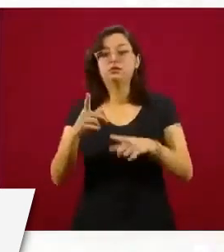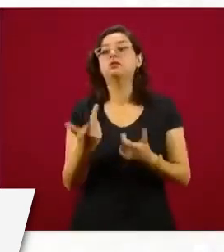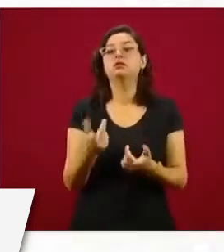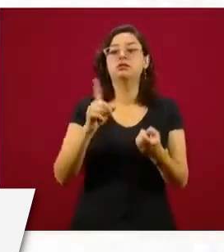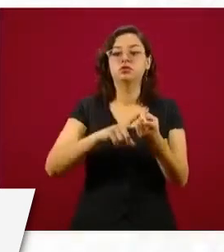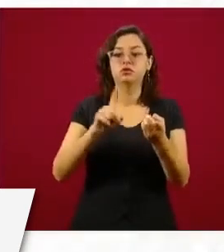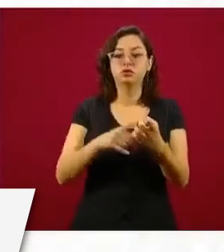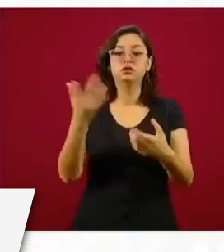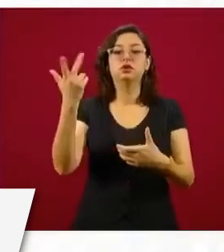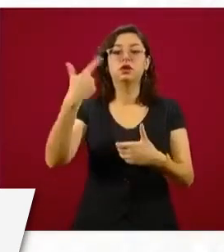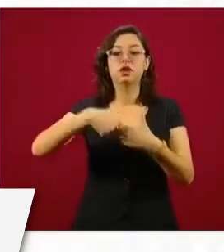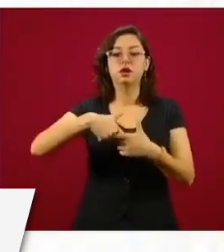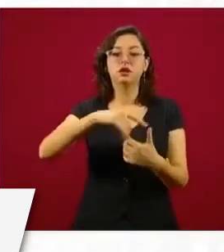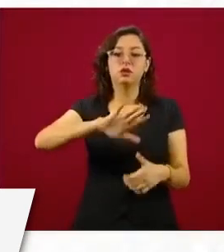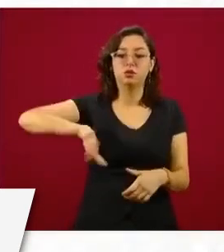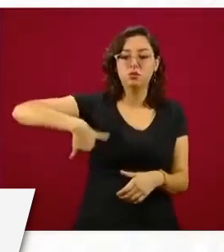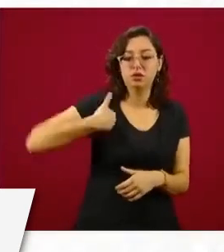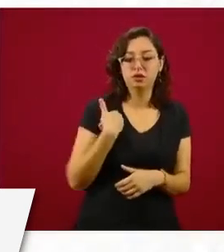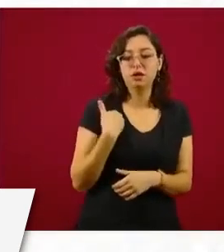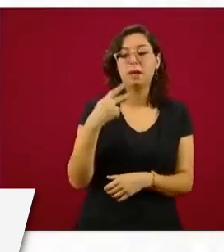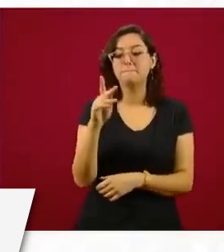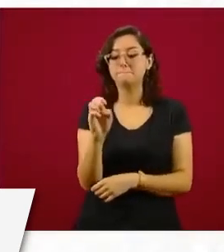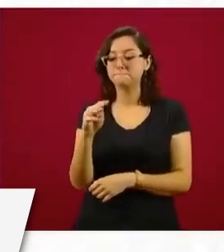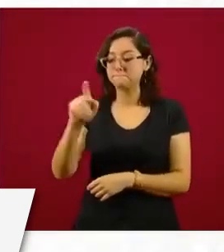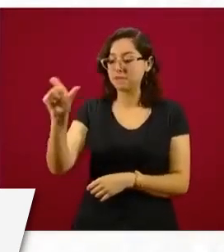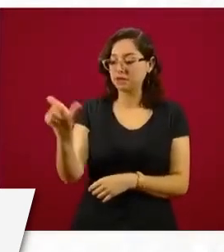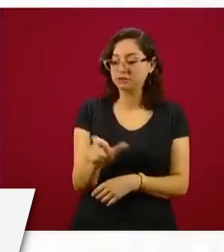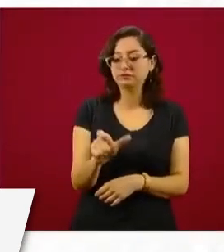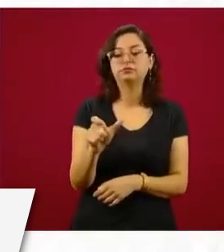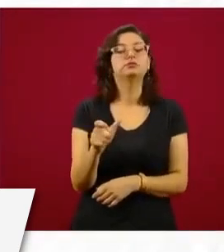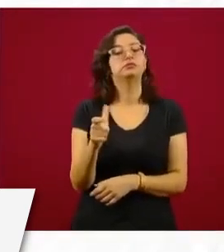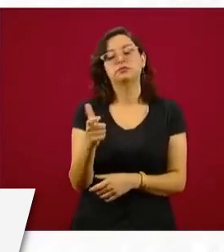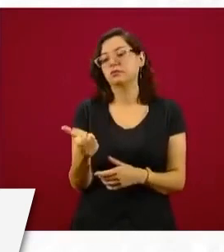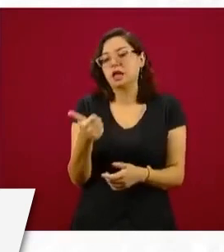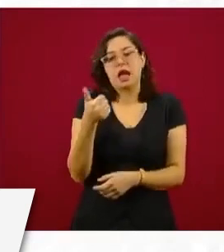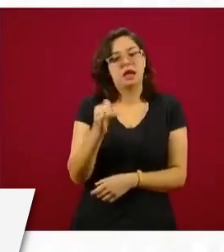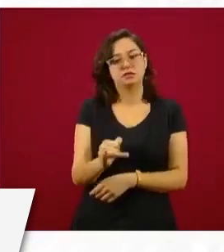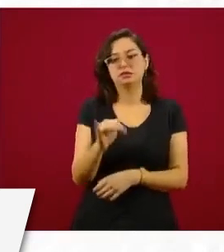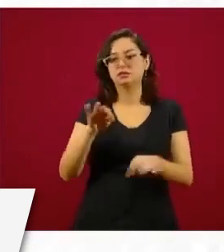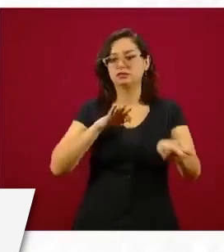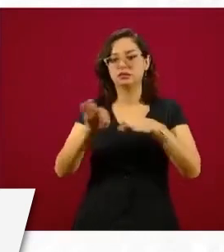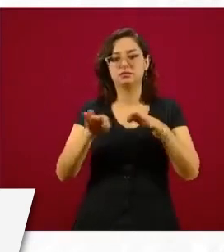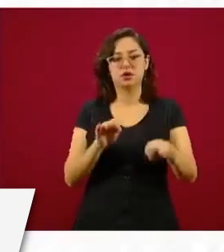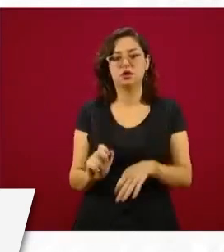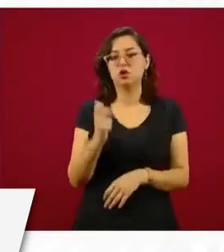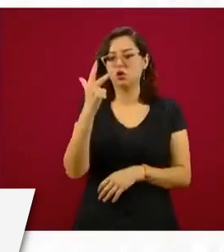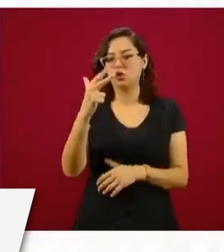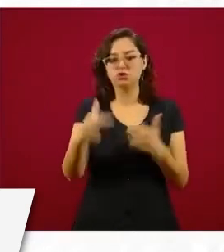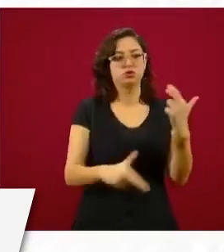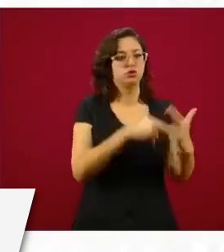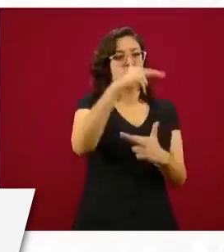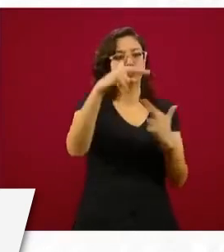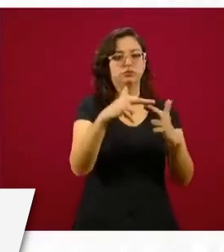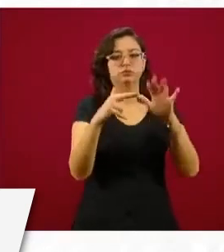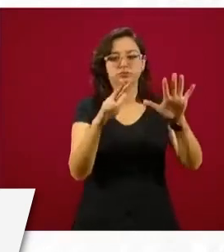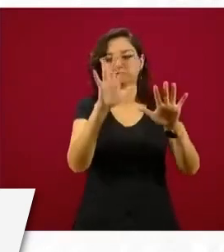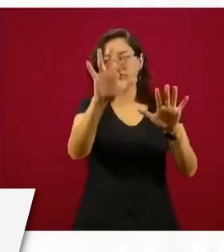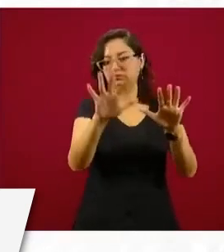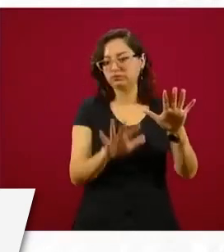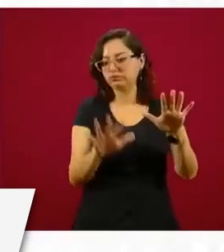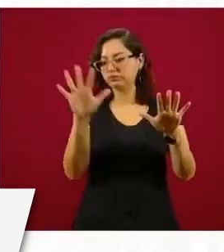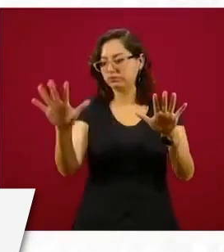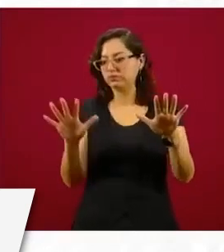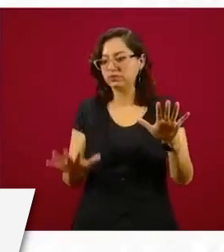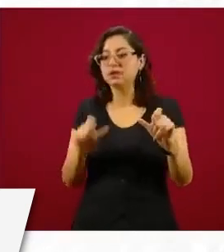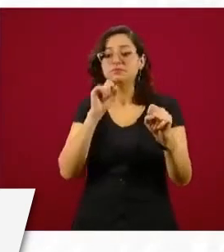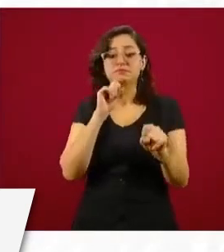almacenamiento, son las regiones en las que Pemex divide el país y también sobre esas mismas regiones trabajan las